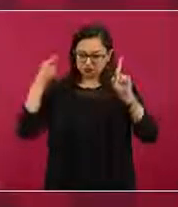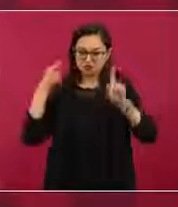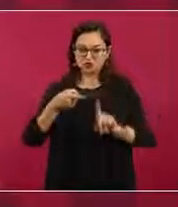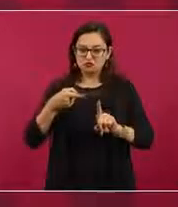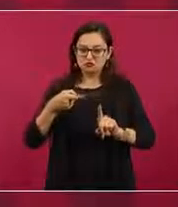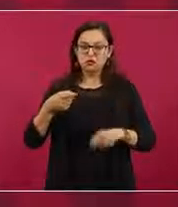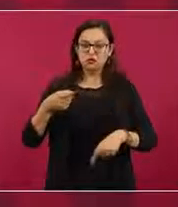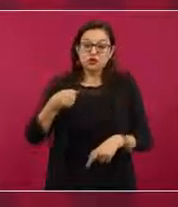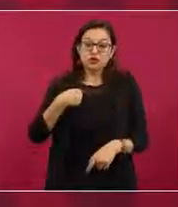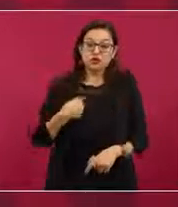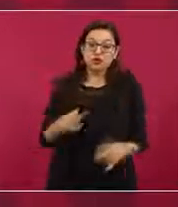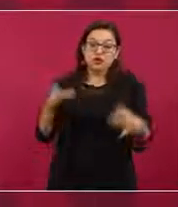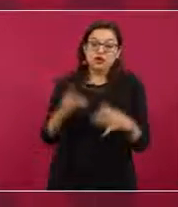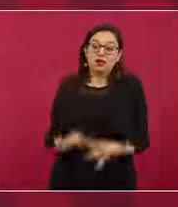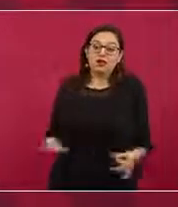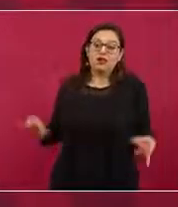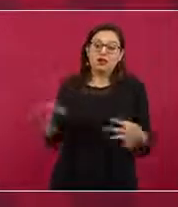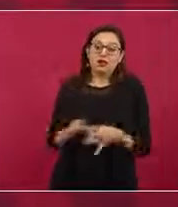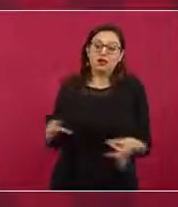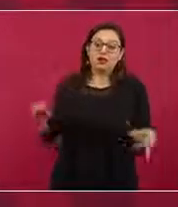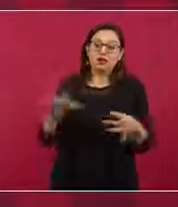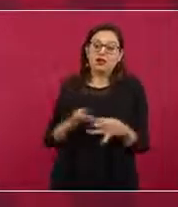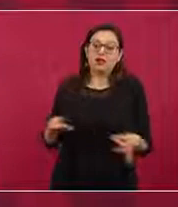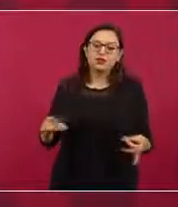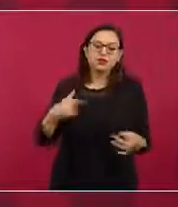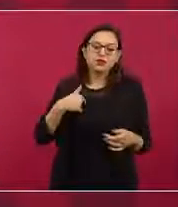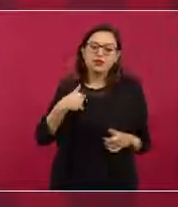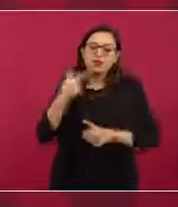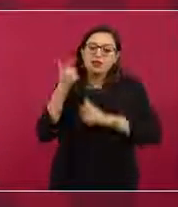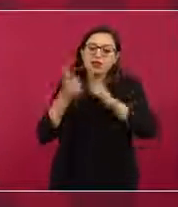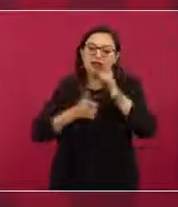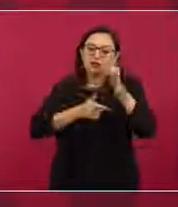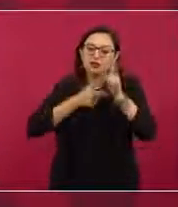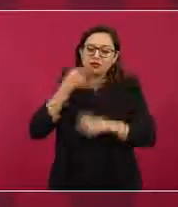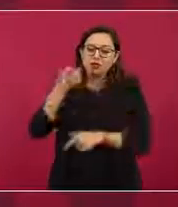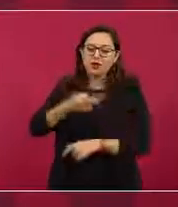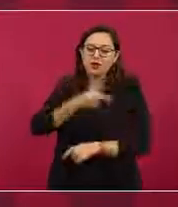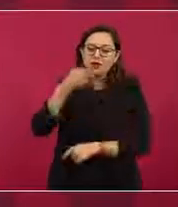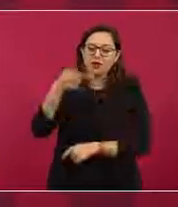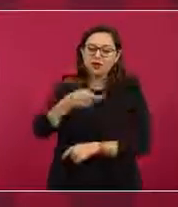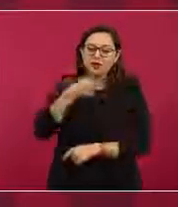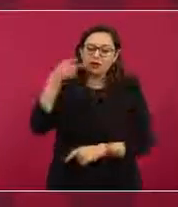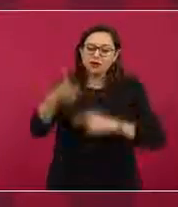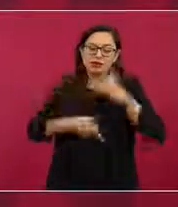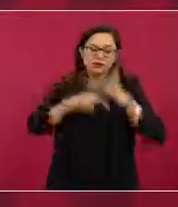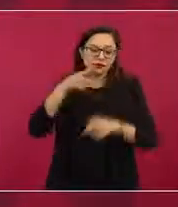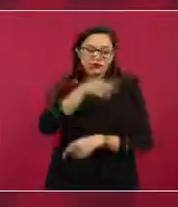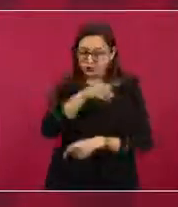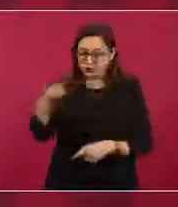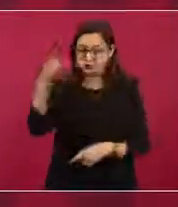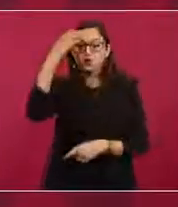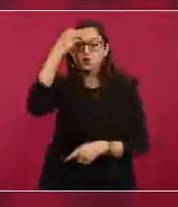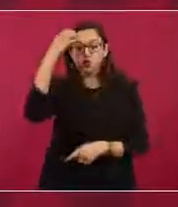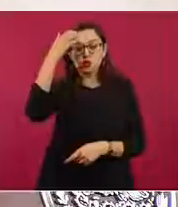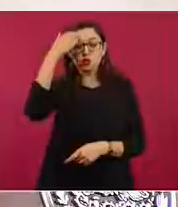las preguntas de ustedes, es que yo contesto. Ya saben que yo no hablo de corrido. Y además, no es